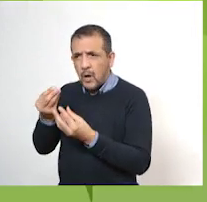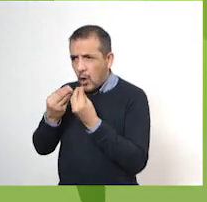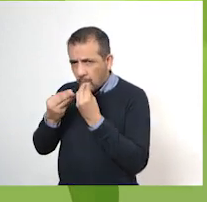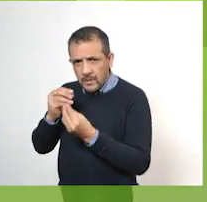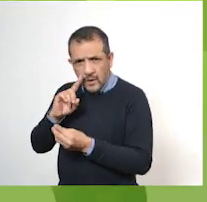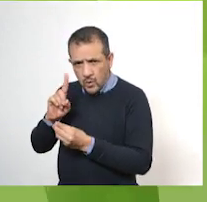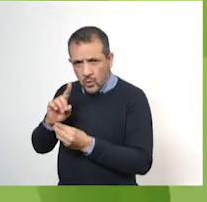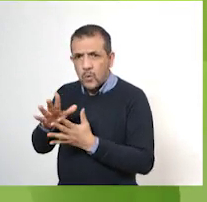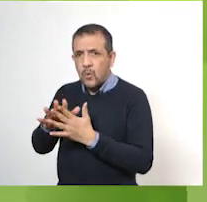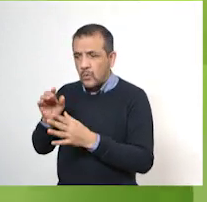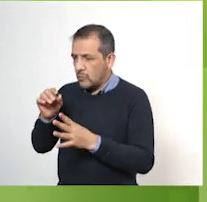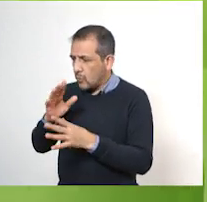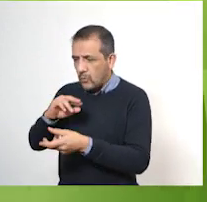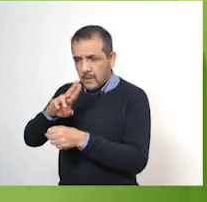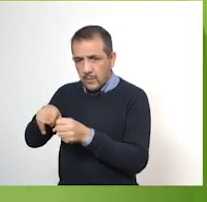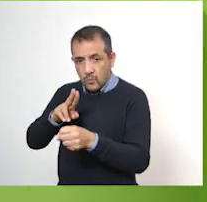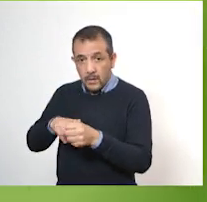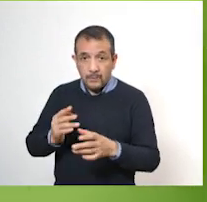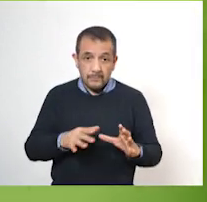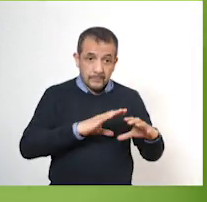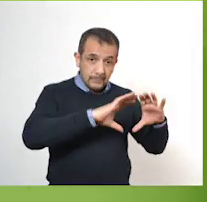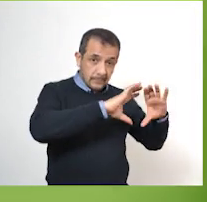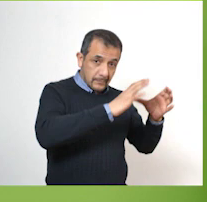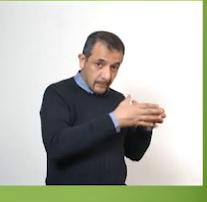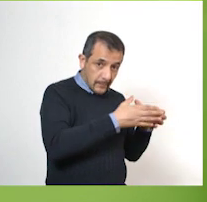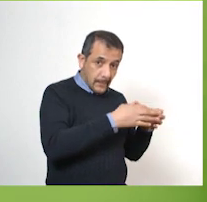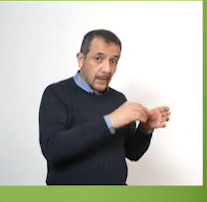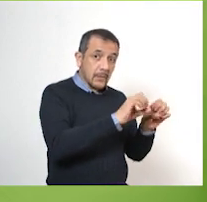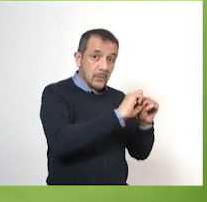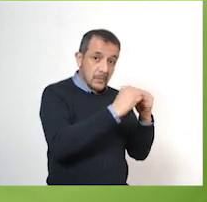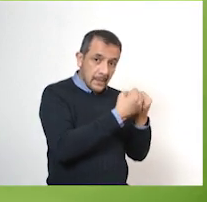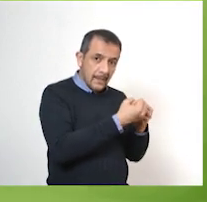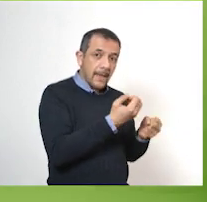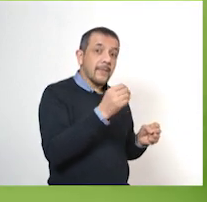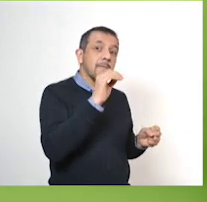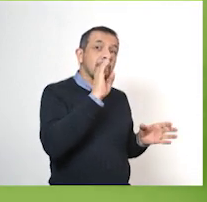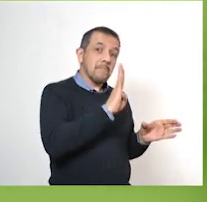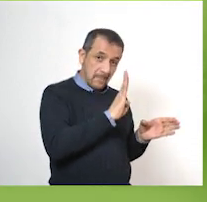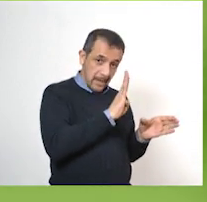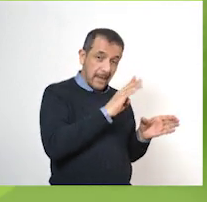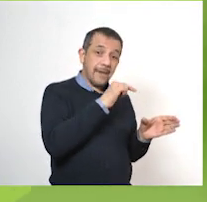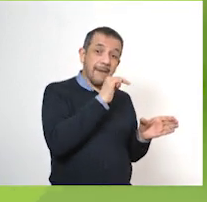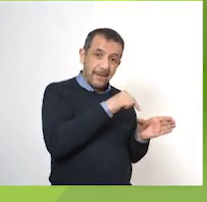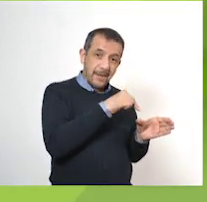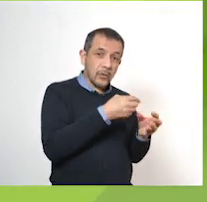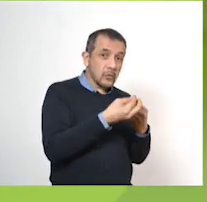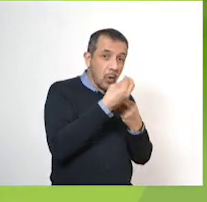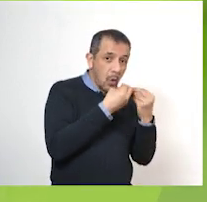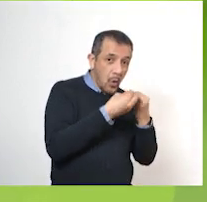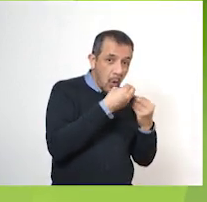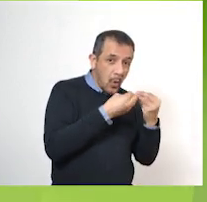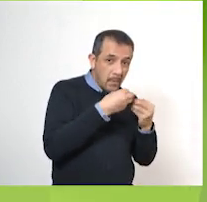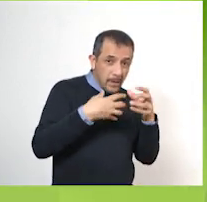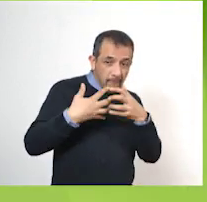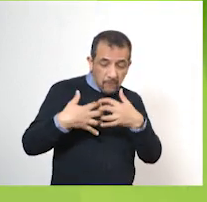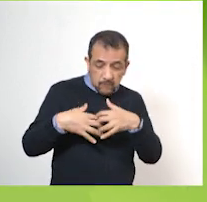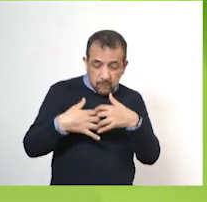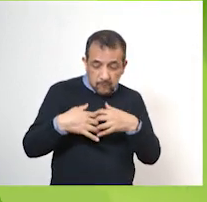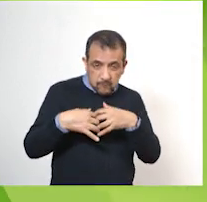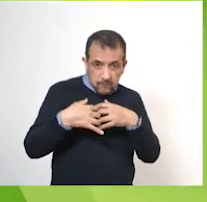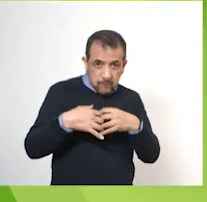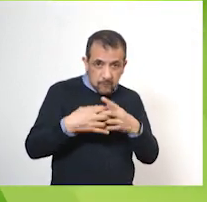empaquetados. Y la sociedad B, consume productos procesados,